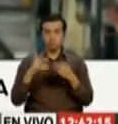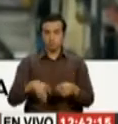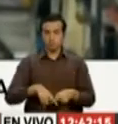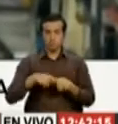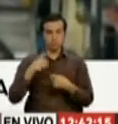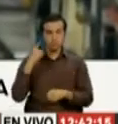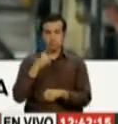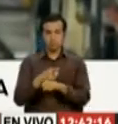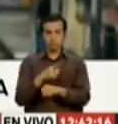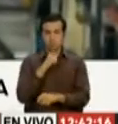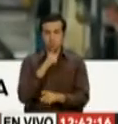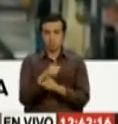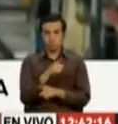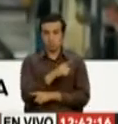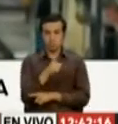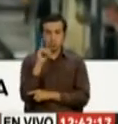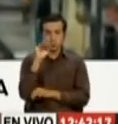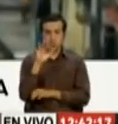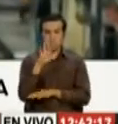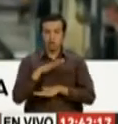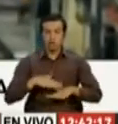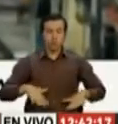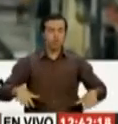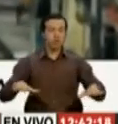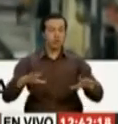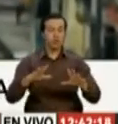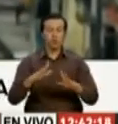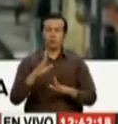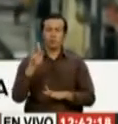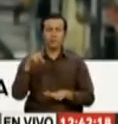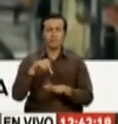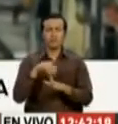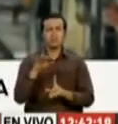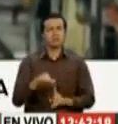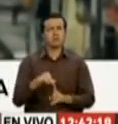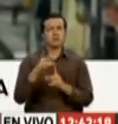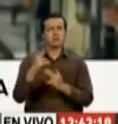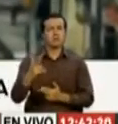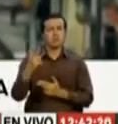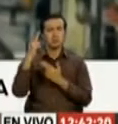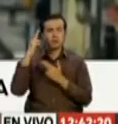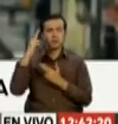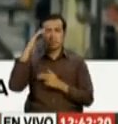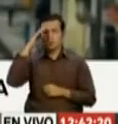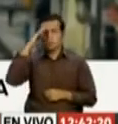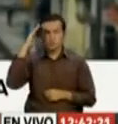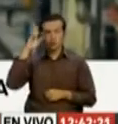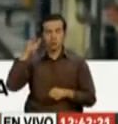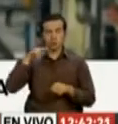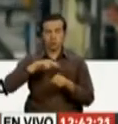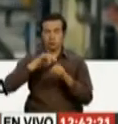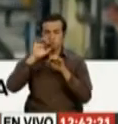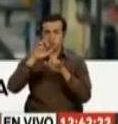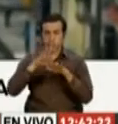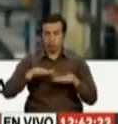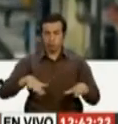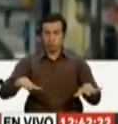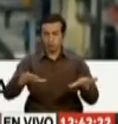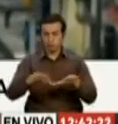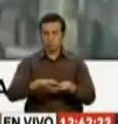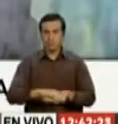he dispuesto inmediatamente el despliegue de las unidades élite de Fuerzas Armadas y de la Policía Nacional a dicho